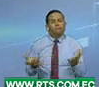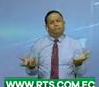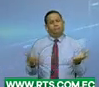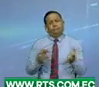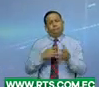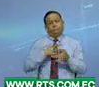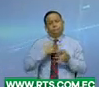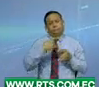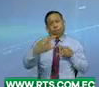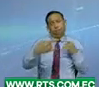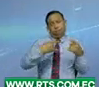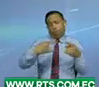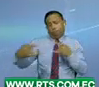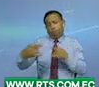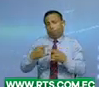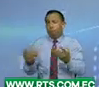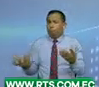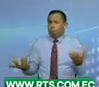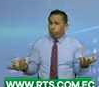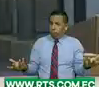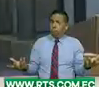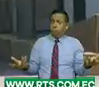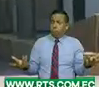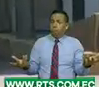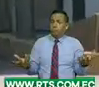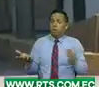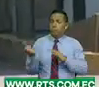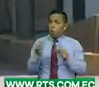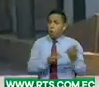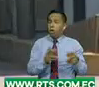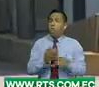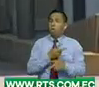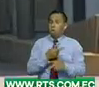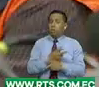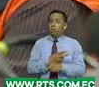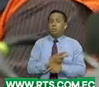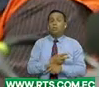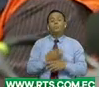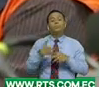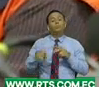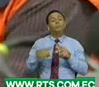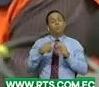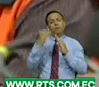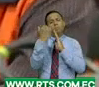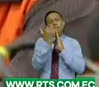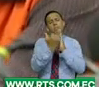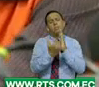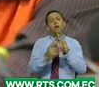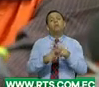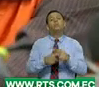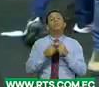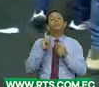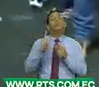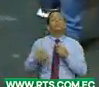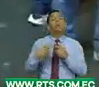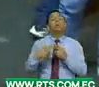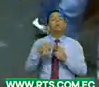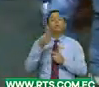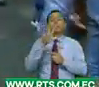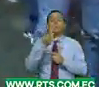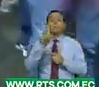que se va a cansar de latir estas medidas entrarán en vigencia a partir de la medianoche del 31 de marzo